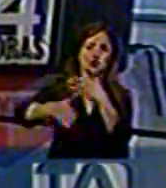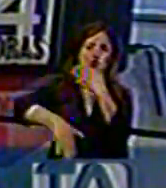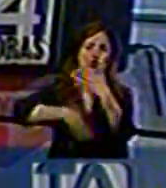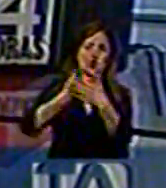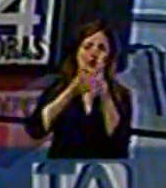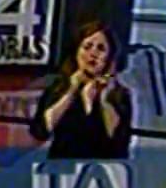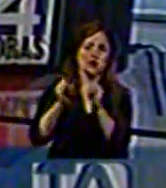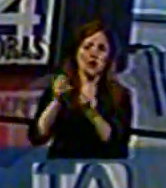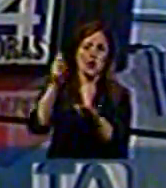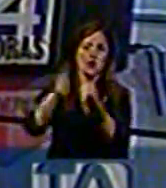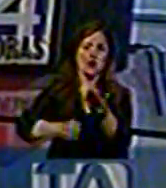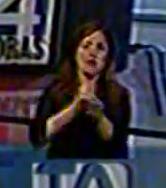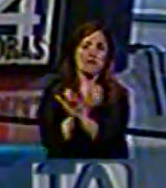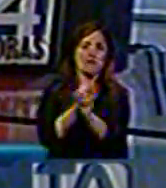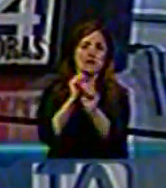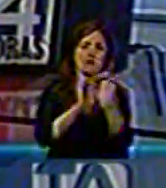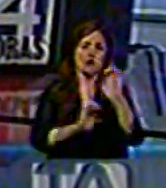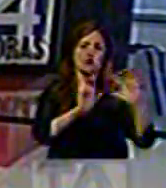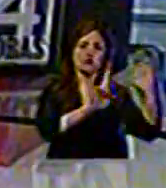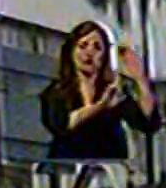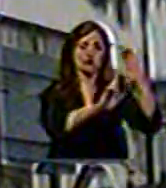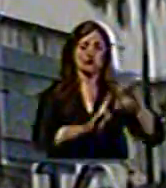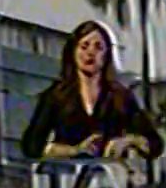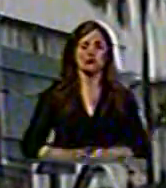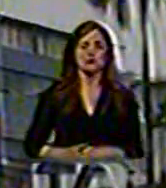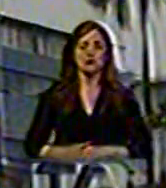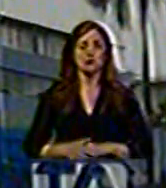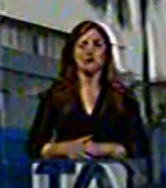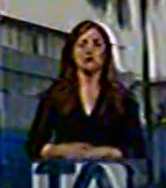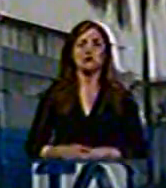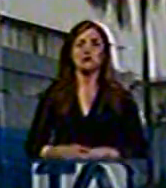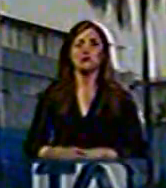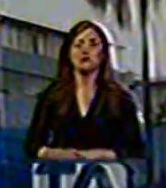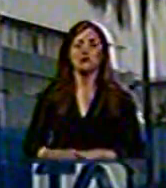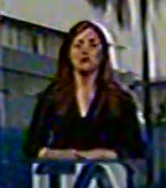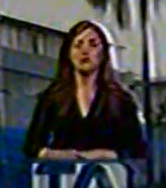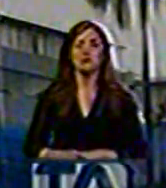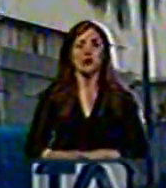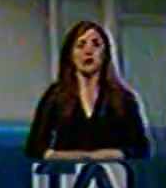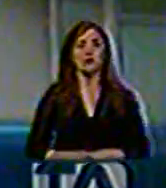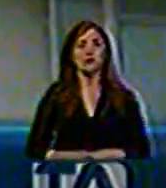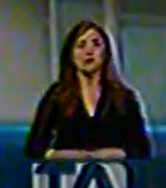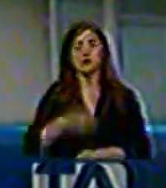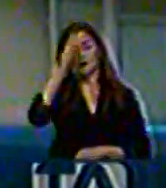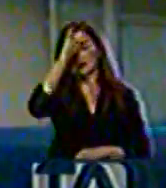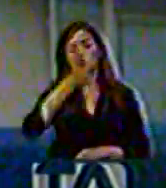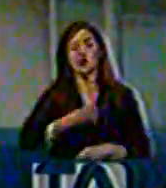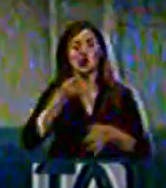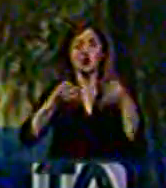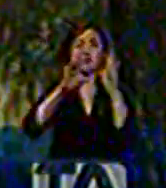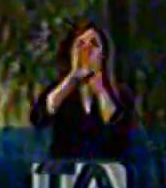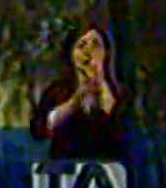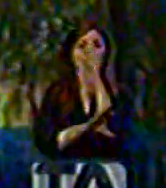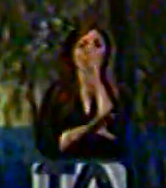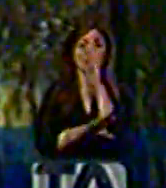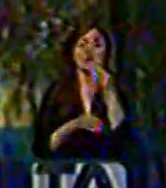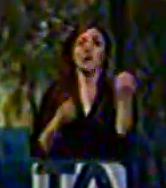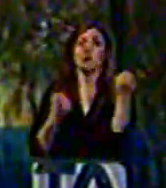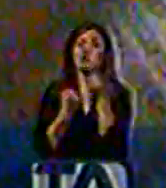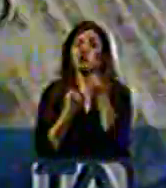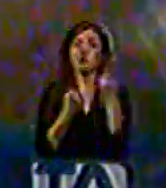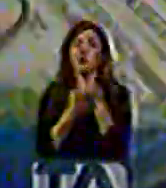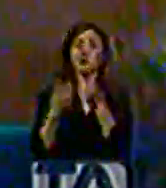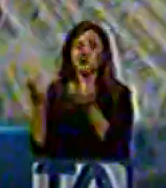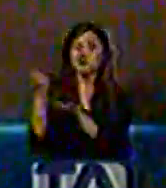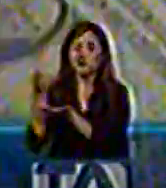magistrados se defiendan de la evaluación. Si bien se respaldó la decisión de la Corte Constitucional de restituir el aporte al